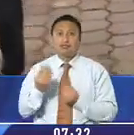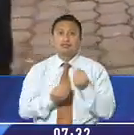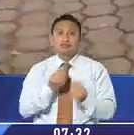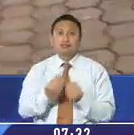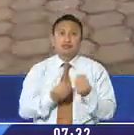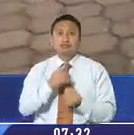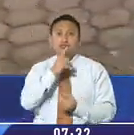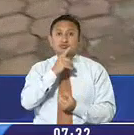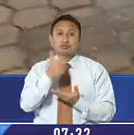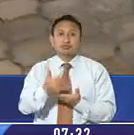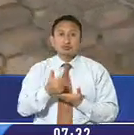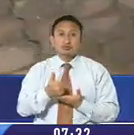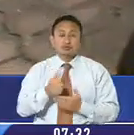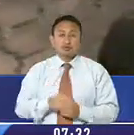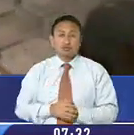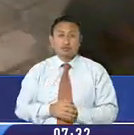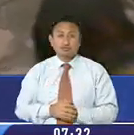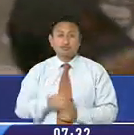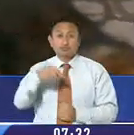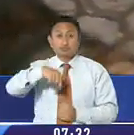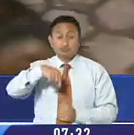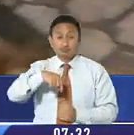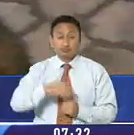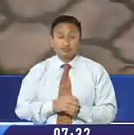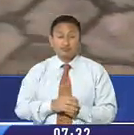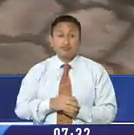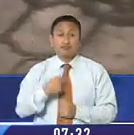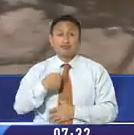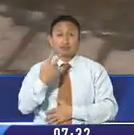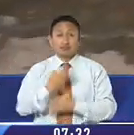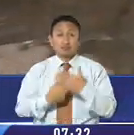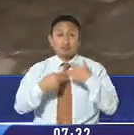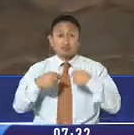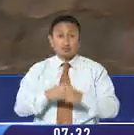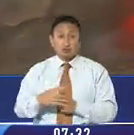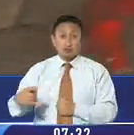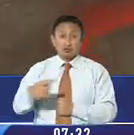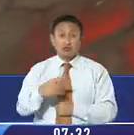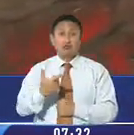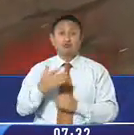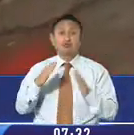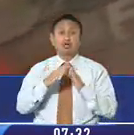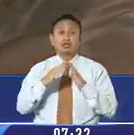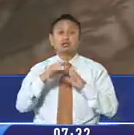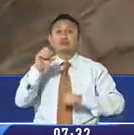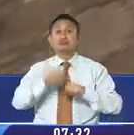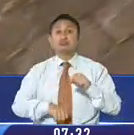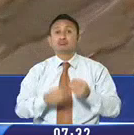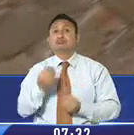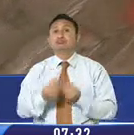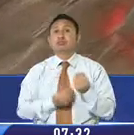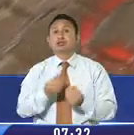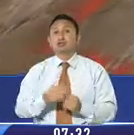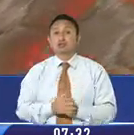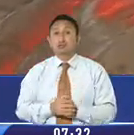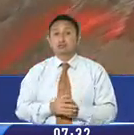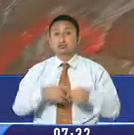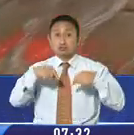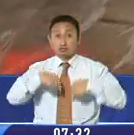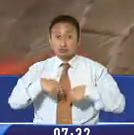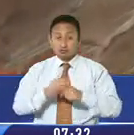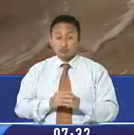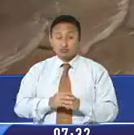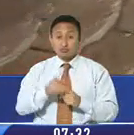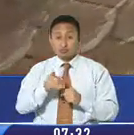¿no? Porque tenemos guaguas pequeñitos aquí, que se nos vaya a la casa, ¿dónde nos vamos a ir? Entonces, no solo es aquí, es a toda la calle de